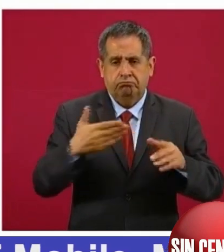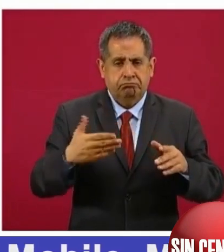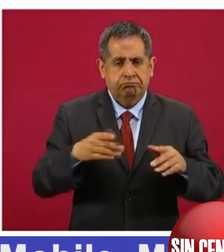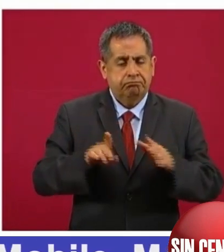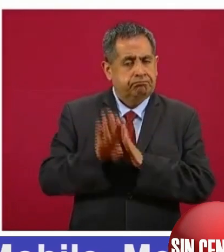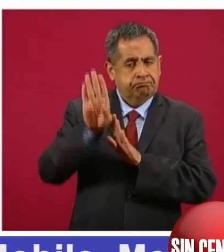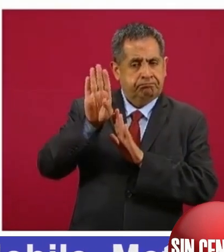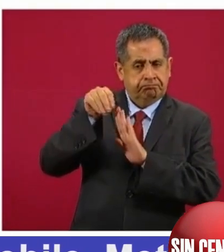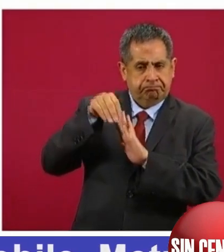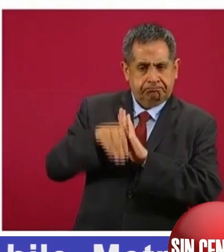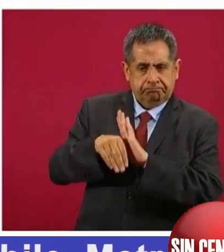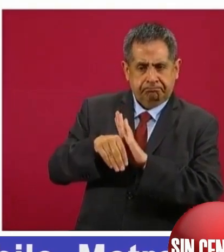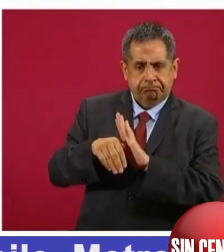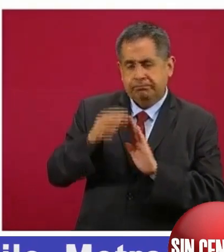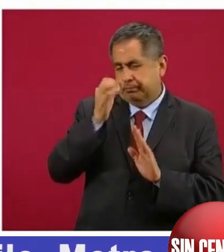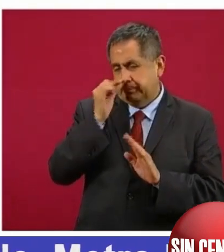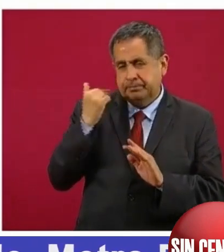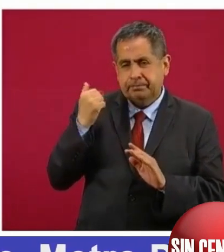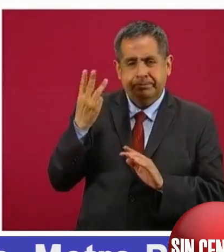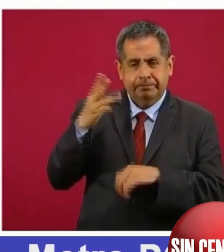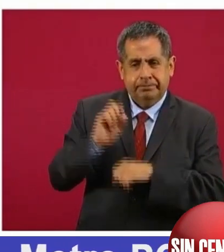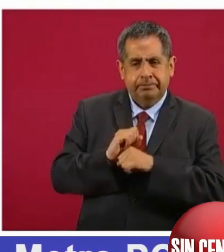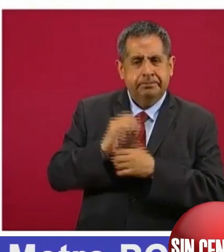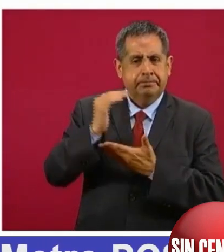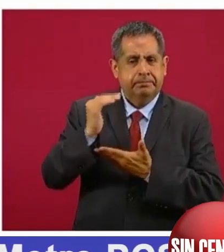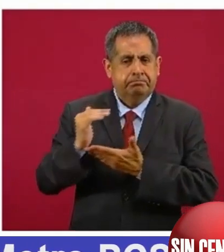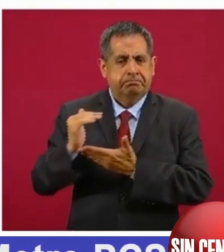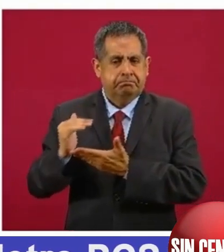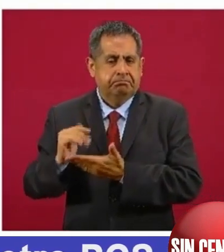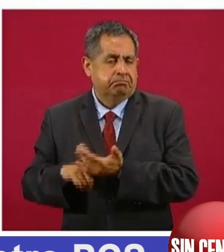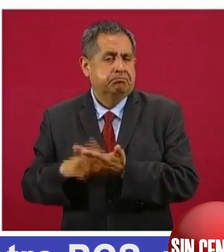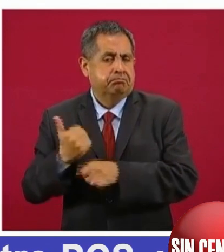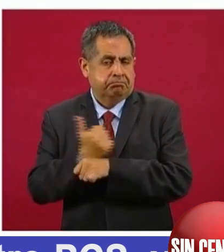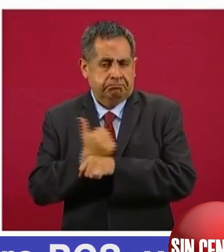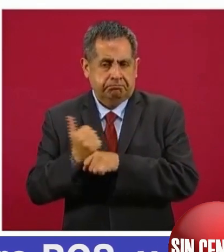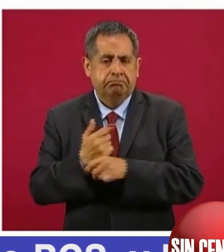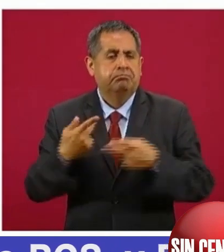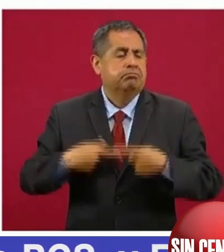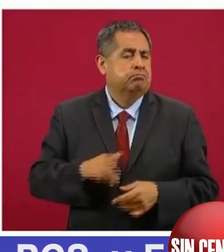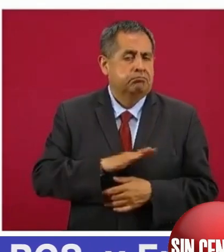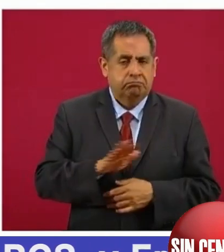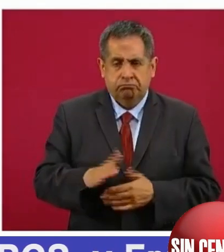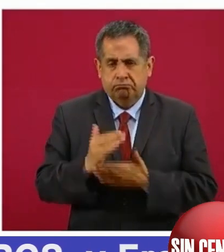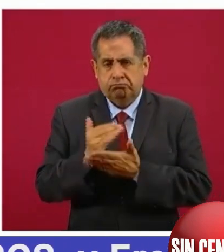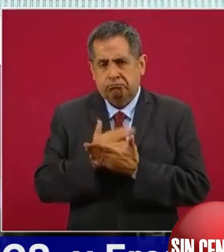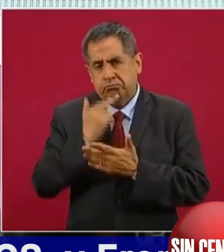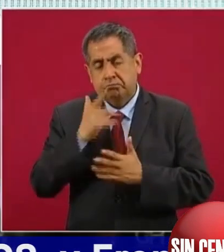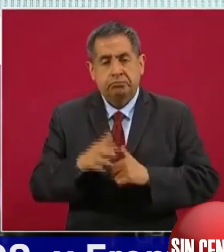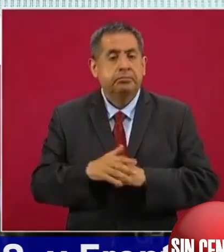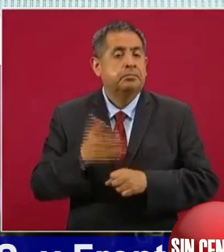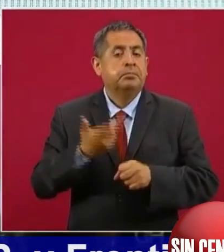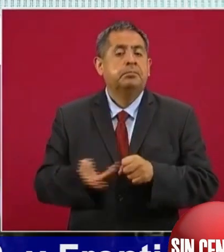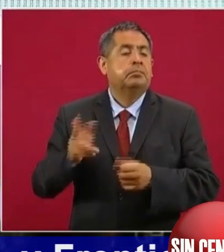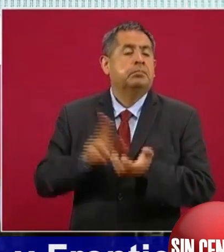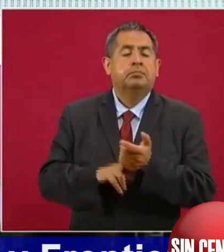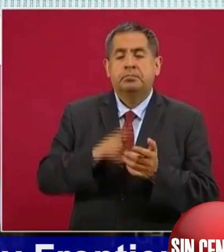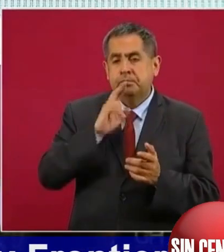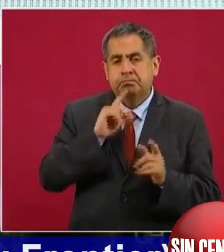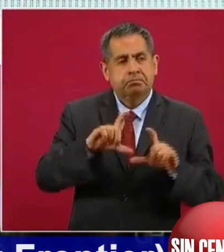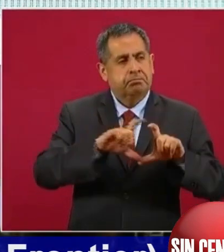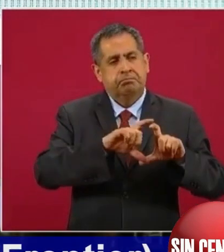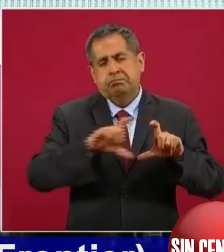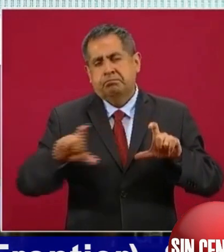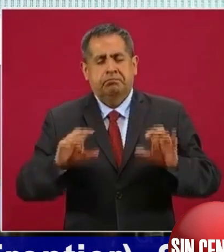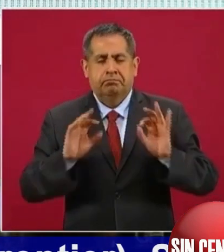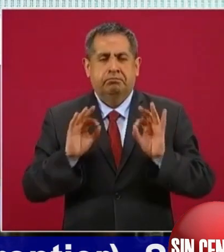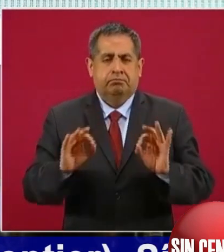después apenas 3 semanas de descenso. Está en semáforo amarillo, las defunciones reducen, la siguiente, la hospitalización en una meseta